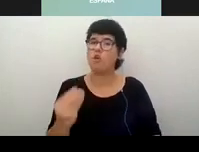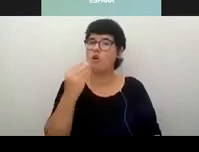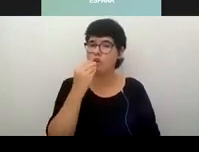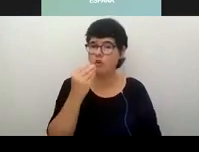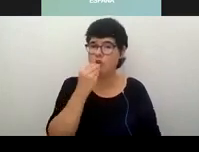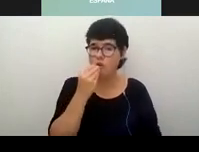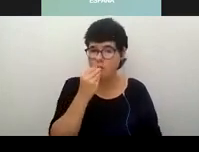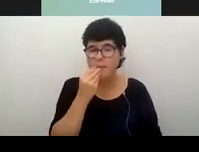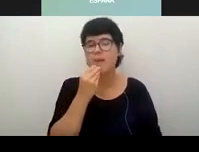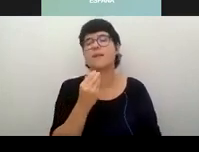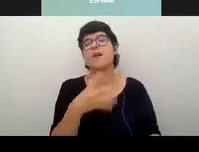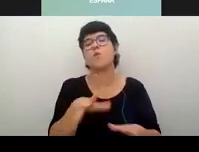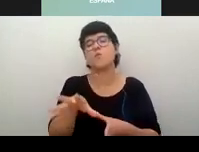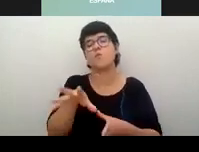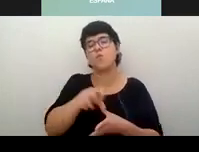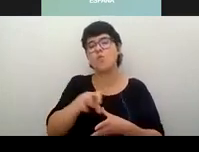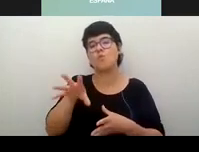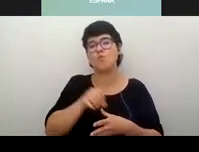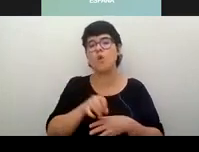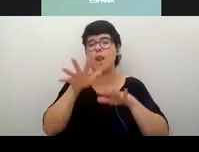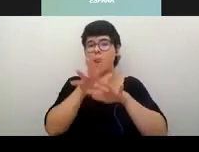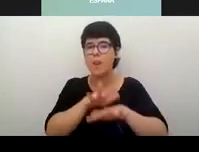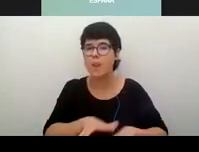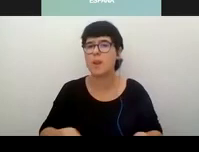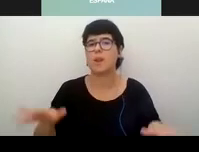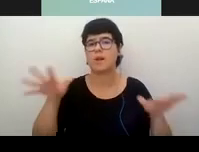de absorción lenta. Sean hidratos de carbono de absorción lenta.